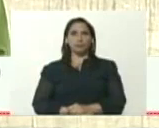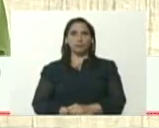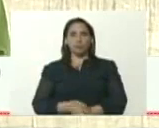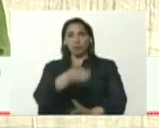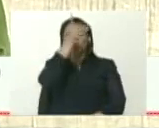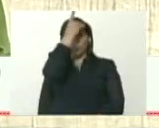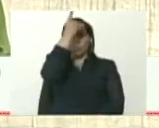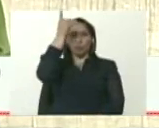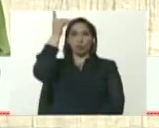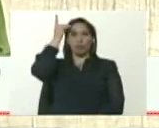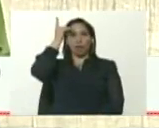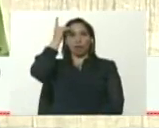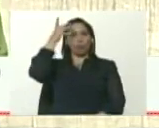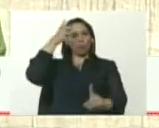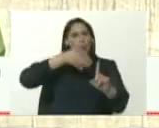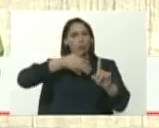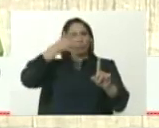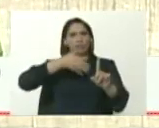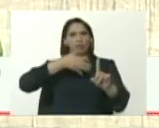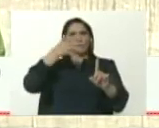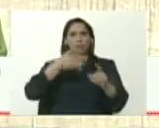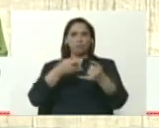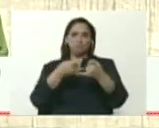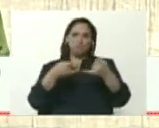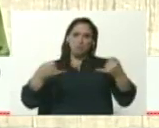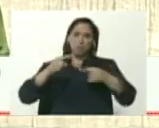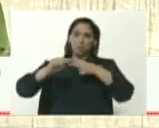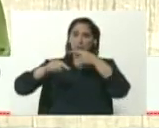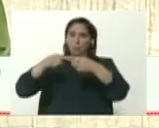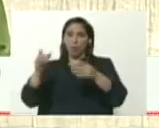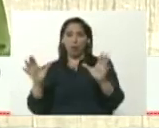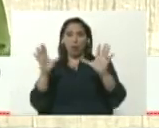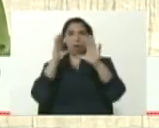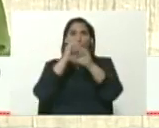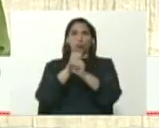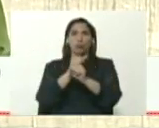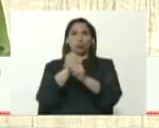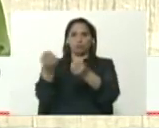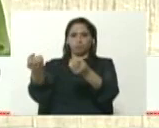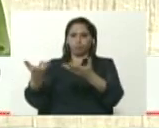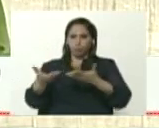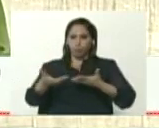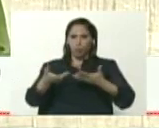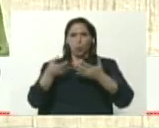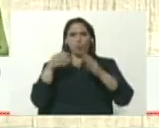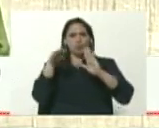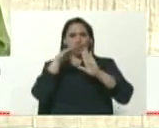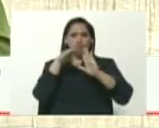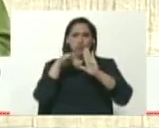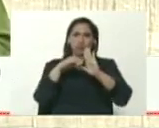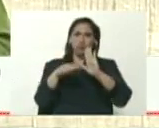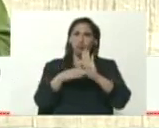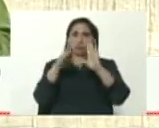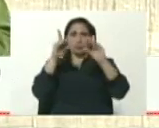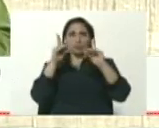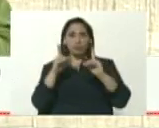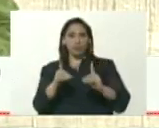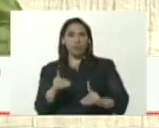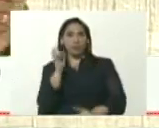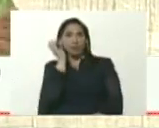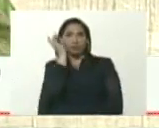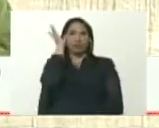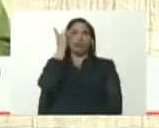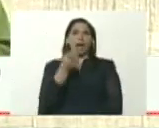Diosdado, de orientación, de líneas, y después en la noche me mandó ya las líneas y decisiones que surgieron ayer con